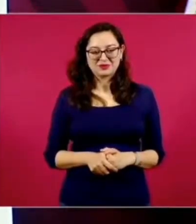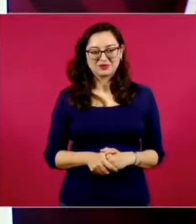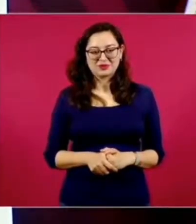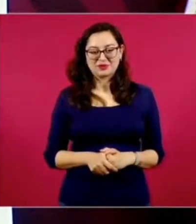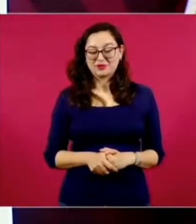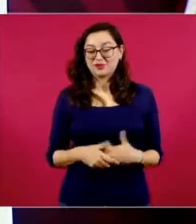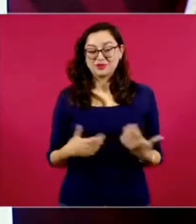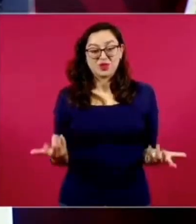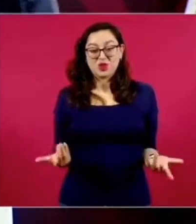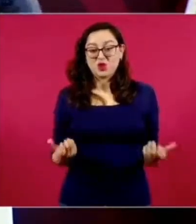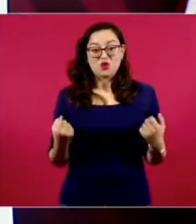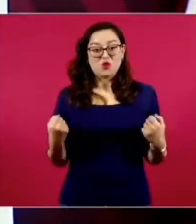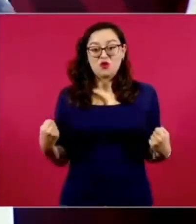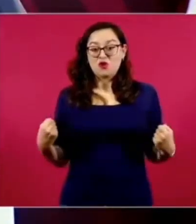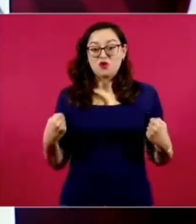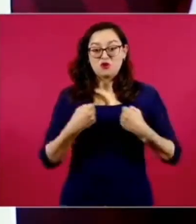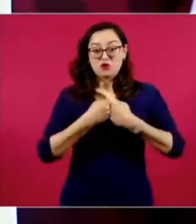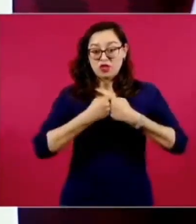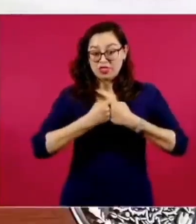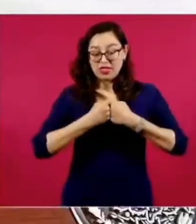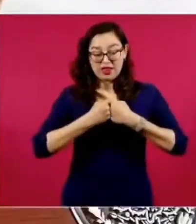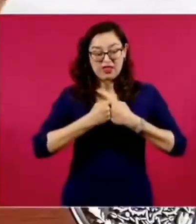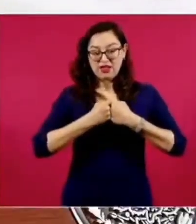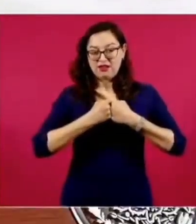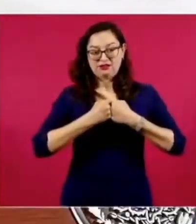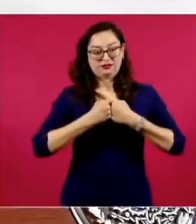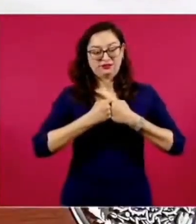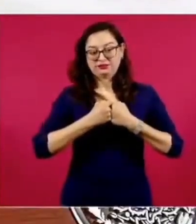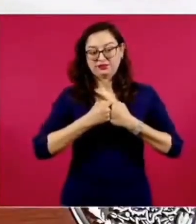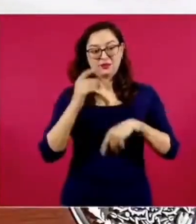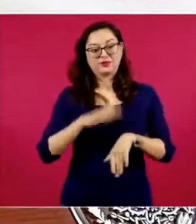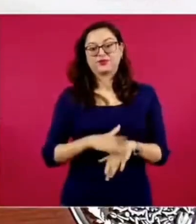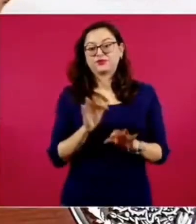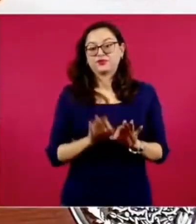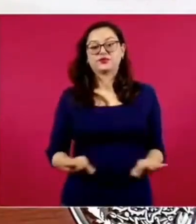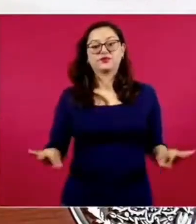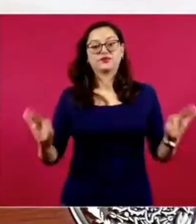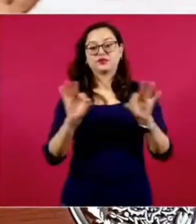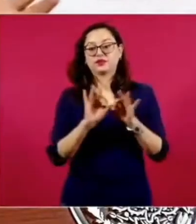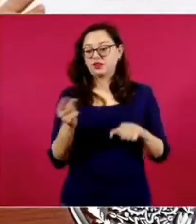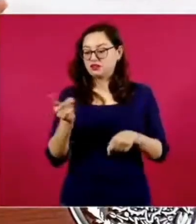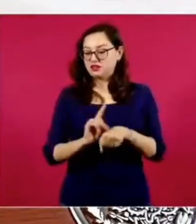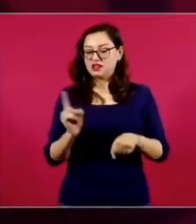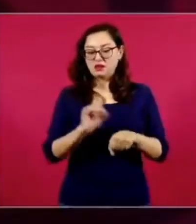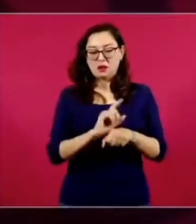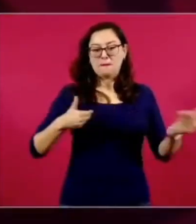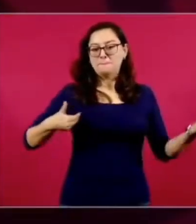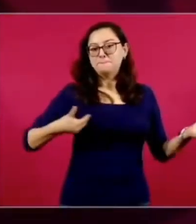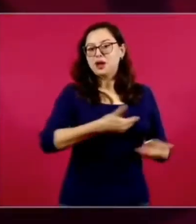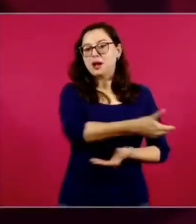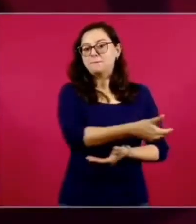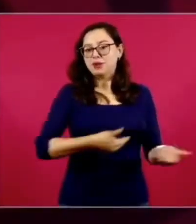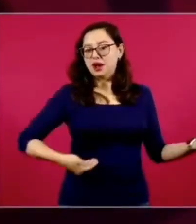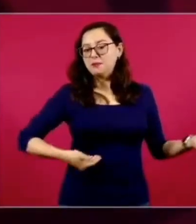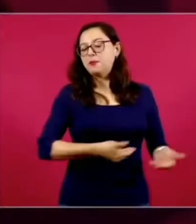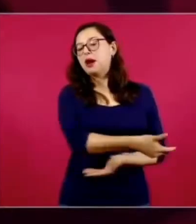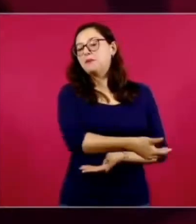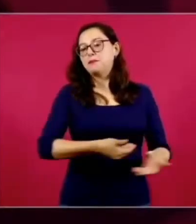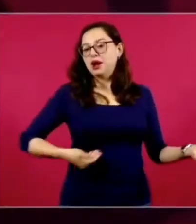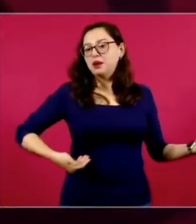Es la frontera del mundo que tiene más movimiento